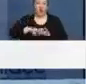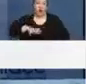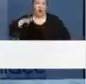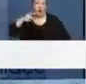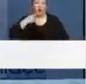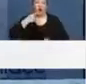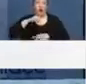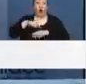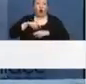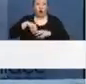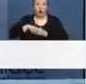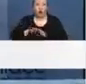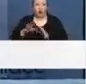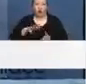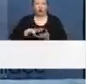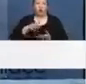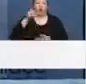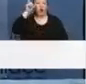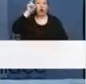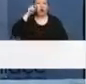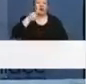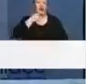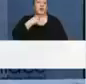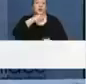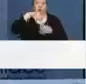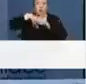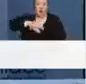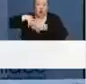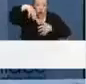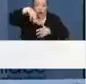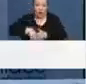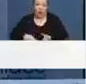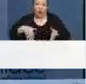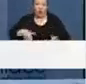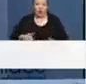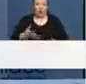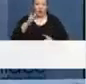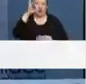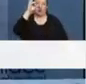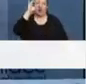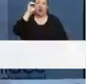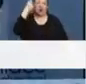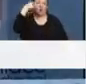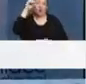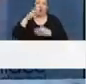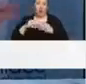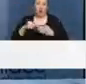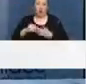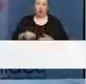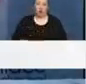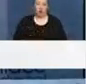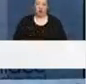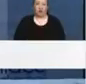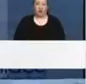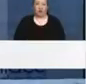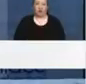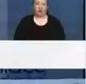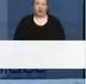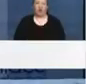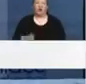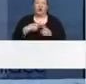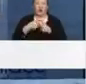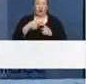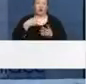por último lazo dijo hace poco tenemos en caleta los 70 mil millones de dólares con vida pero por eso no estamos en paraísos fiscales hay que